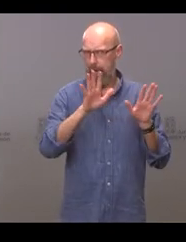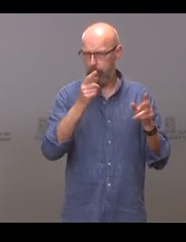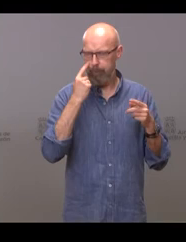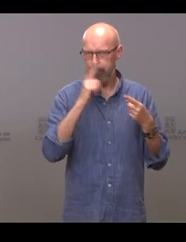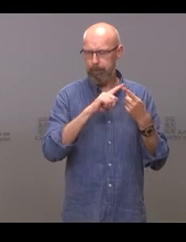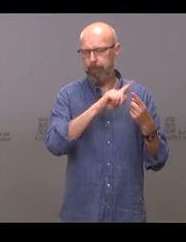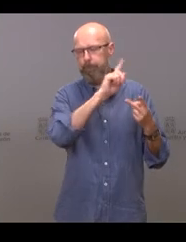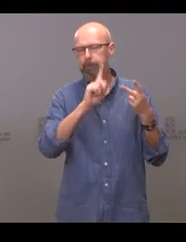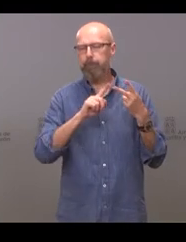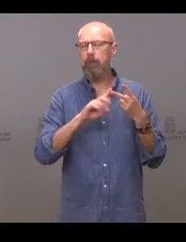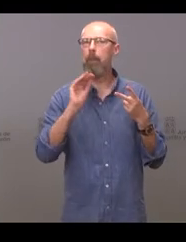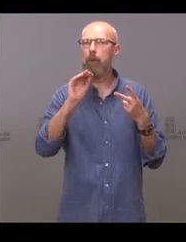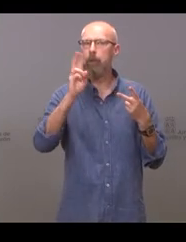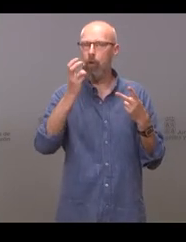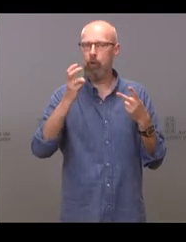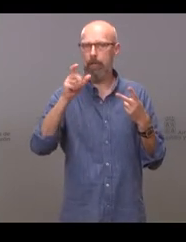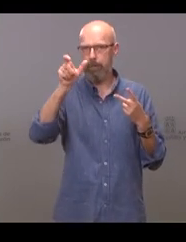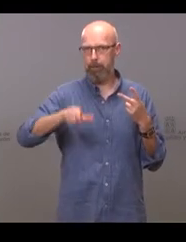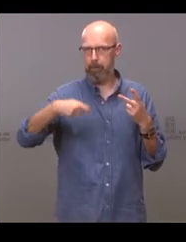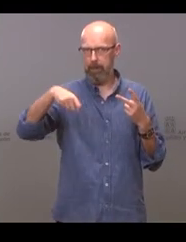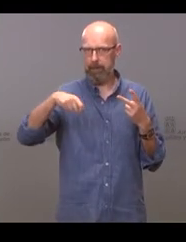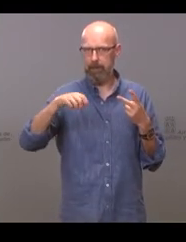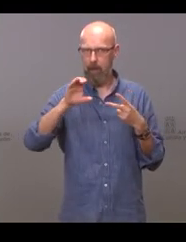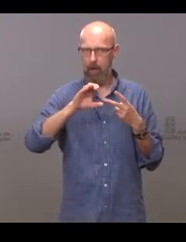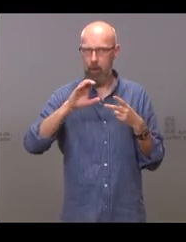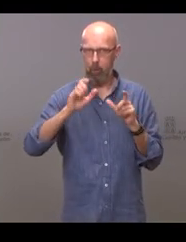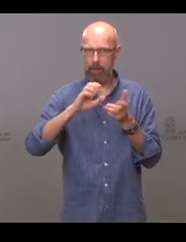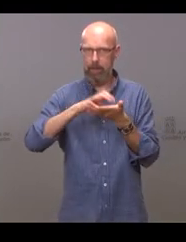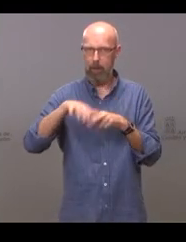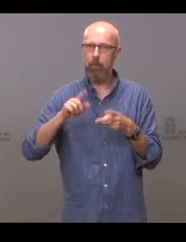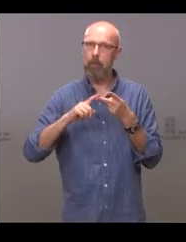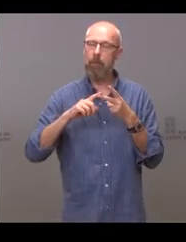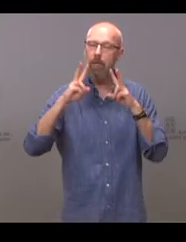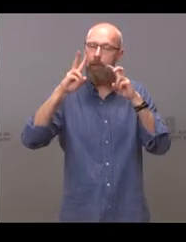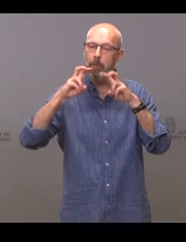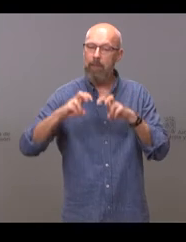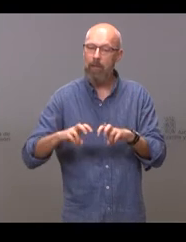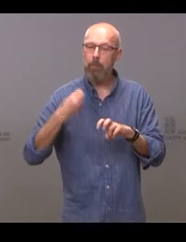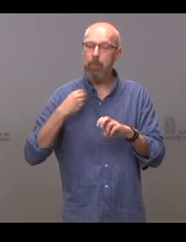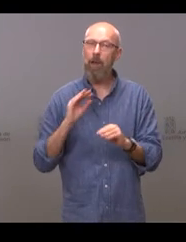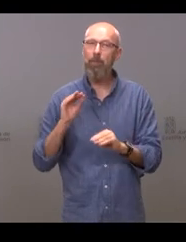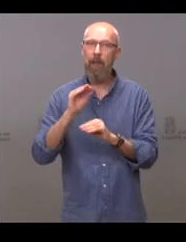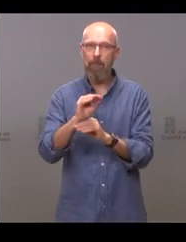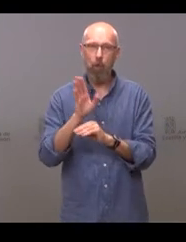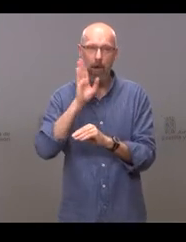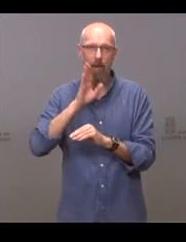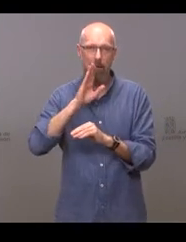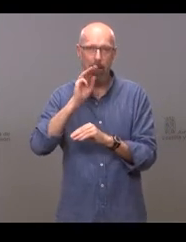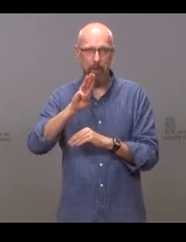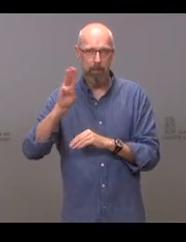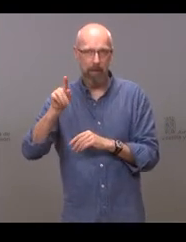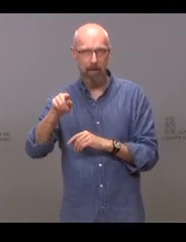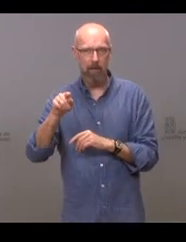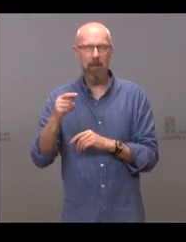preguntar por dos o tres cuestiones al presidente de la junta sobre la investigación judicial de la presunta financiación ilegal del partido popular ayer o